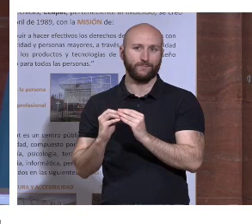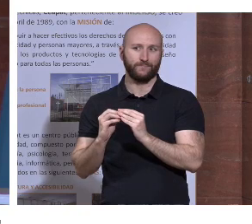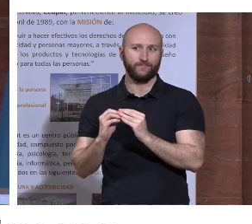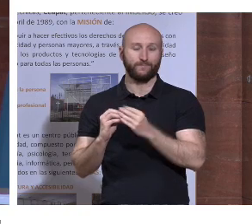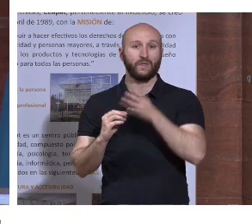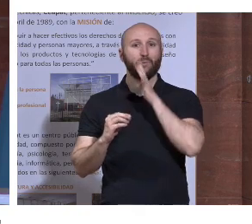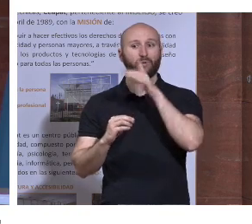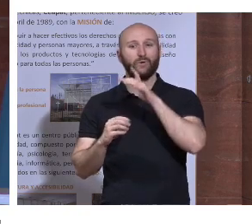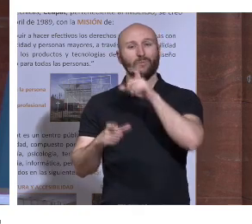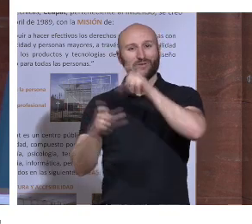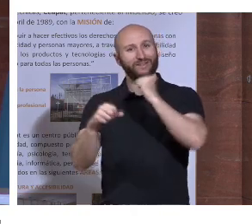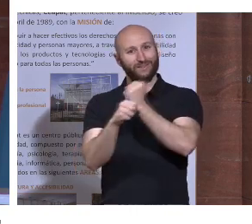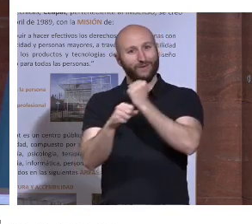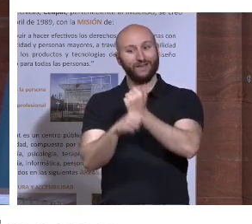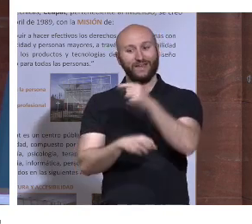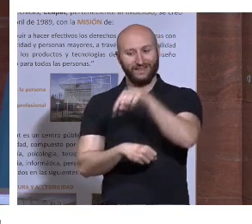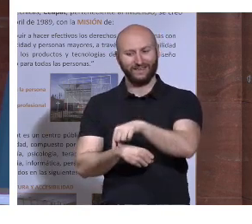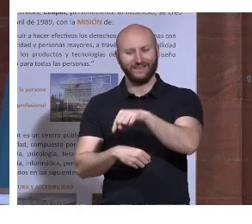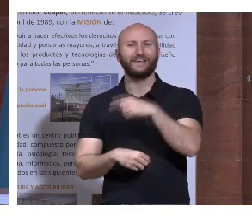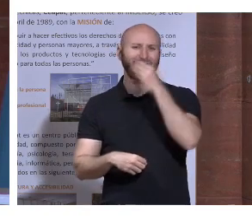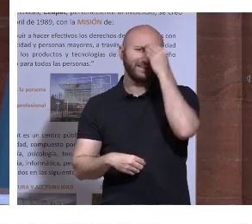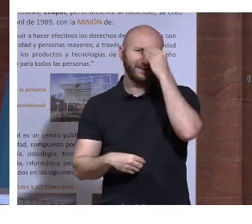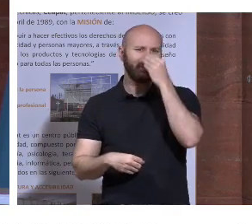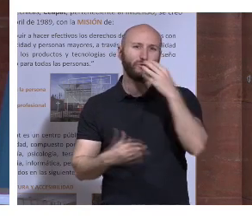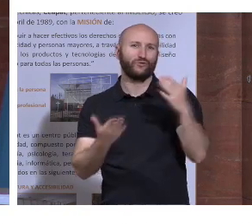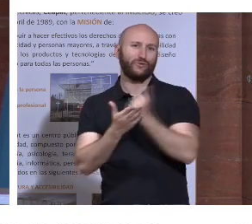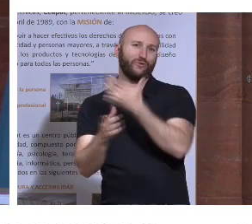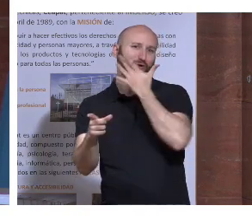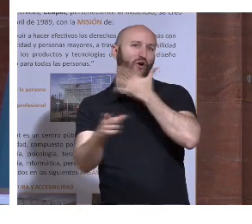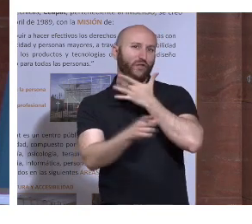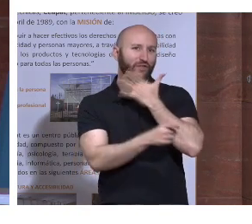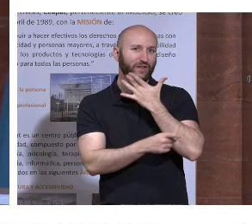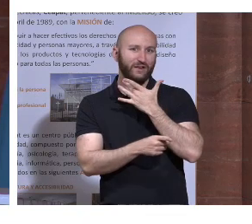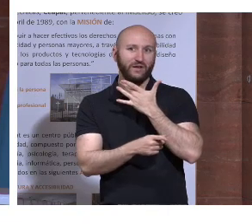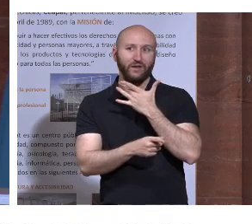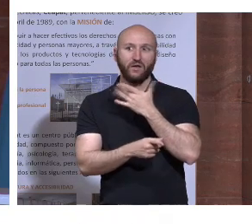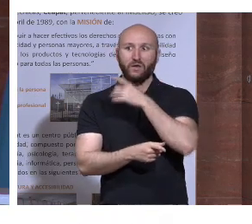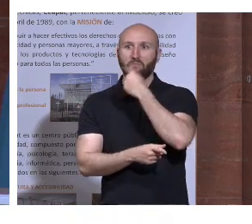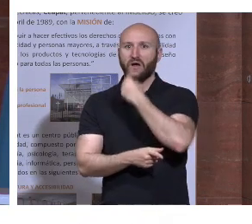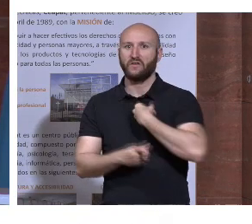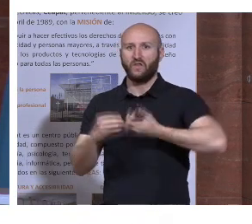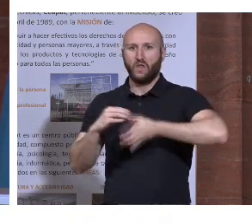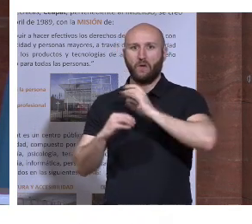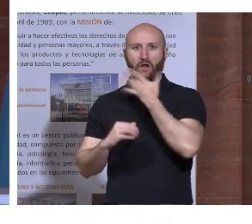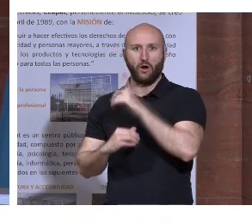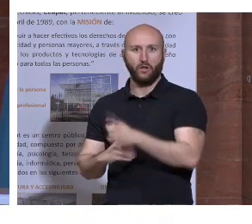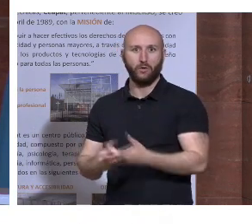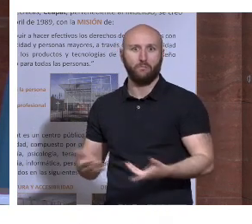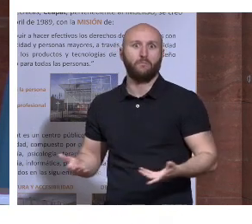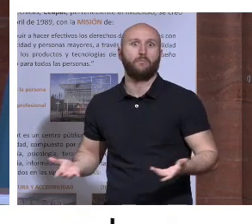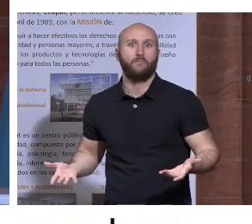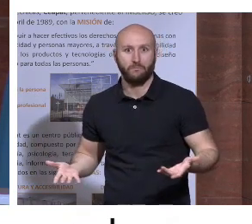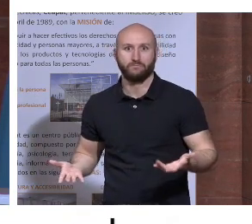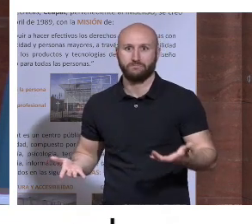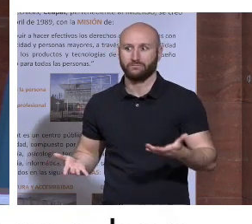los que trabajamos aquí nos parece que todo el mundo conoce todo, y a mí hoy me han dicho que no conocen el CEAPAT, o sea que posiblemente lo que voy